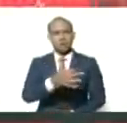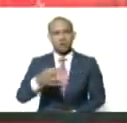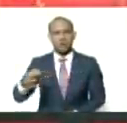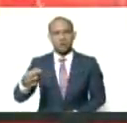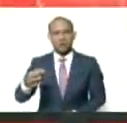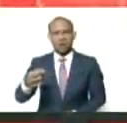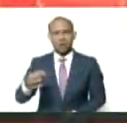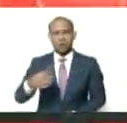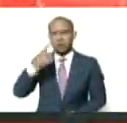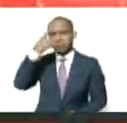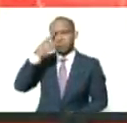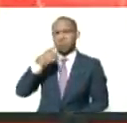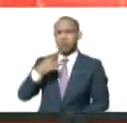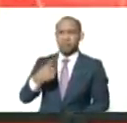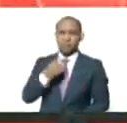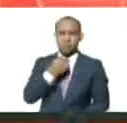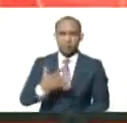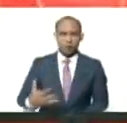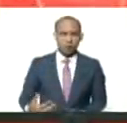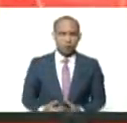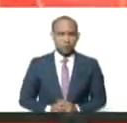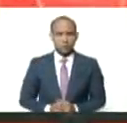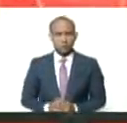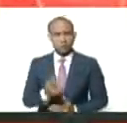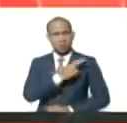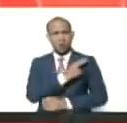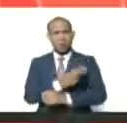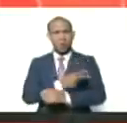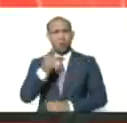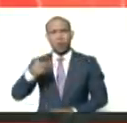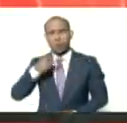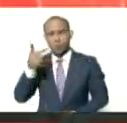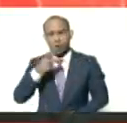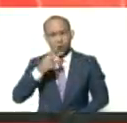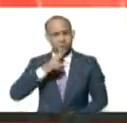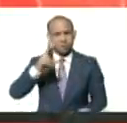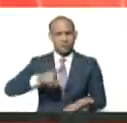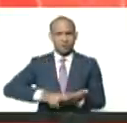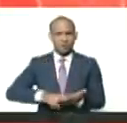la presencia, del poder político verdadero.